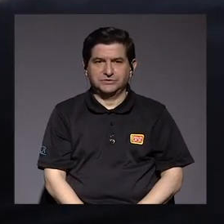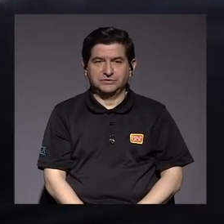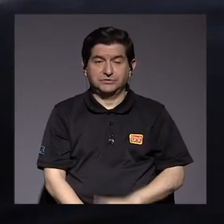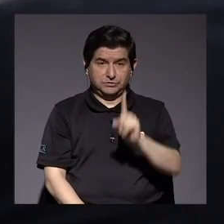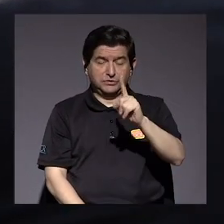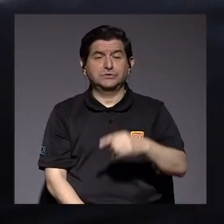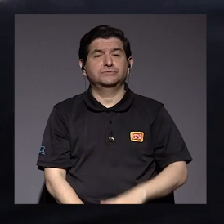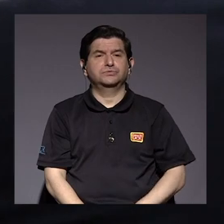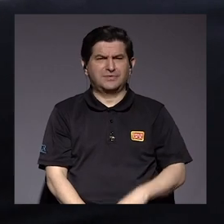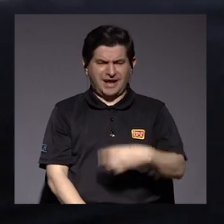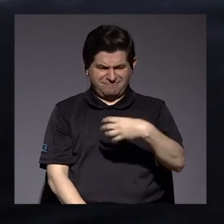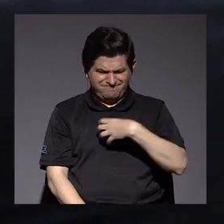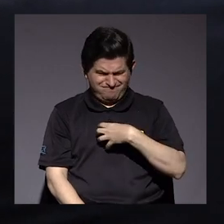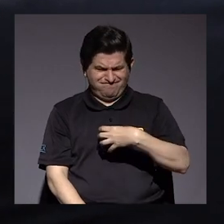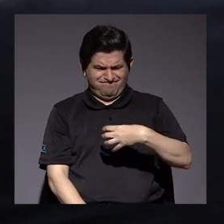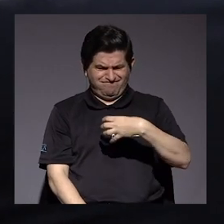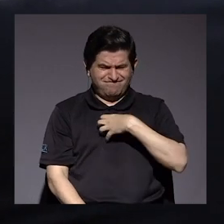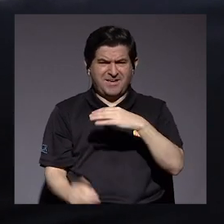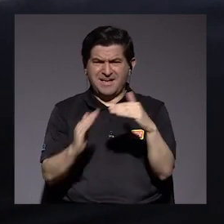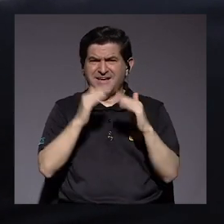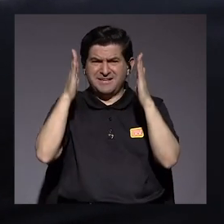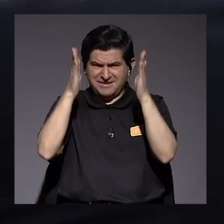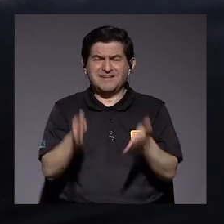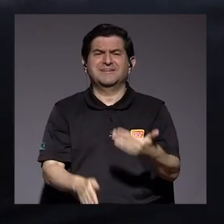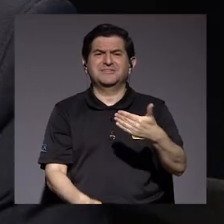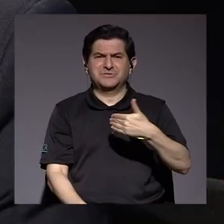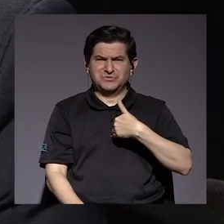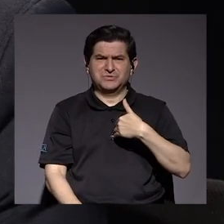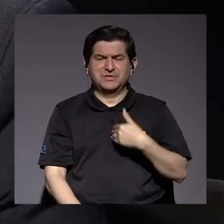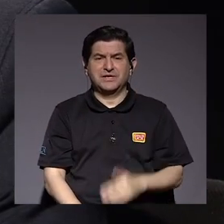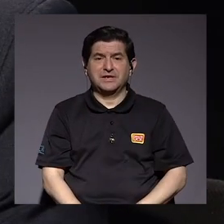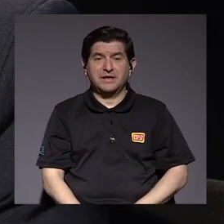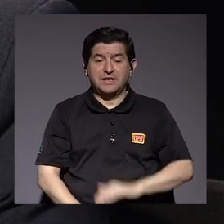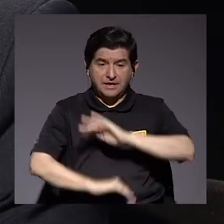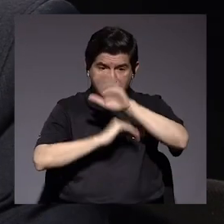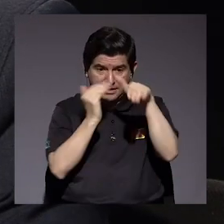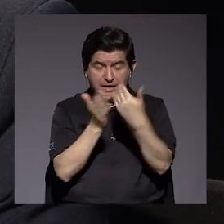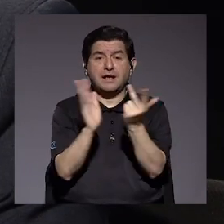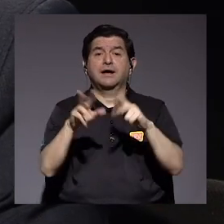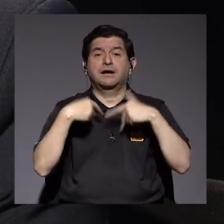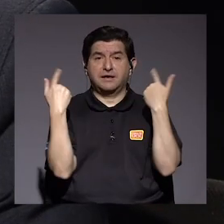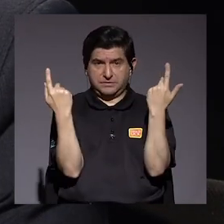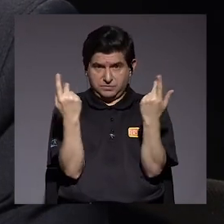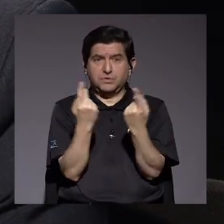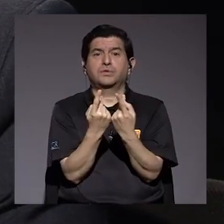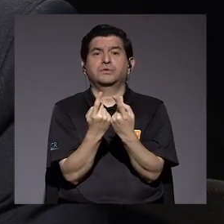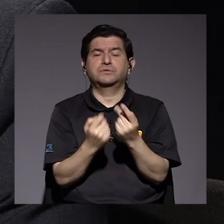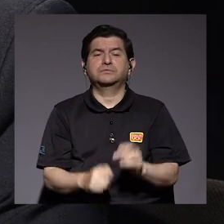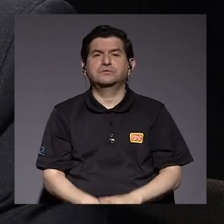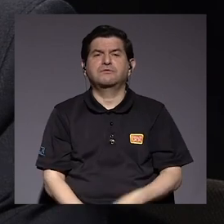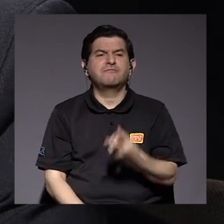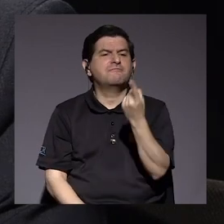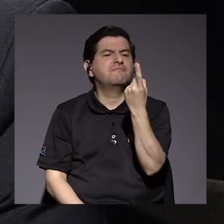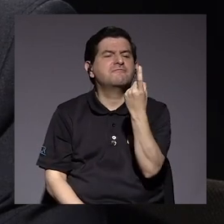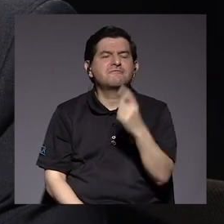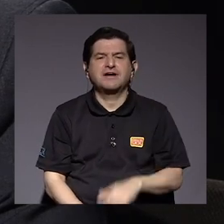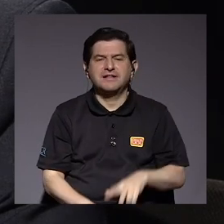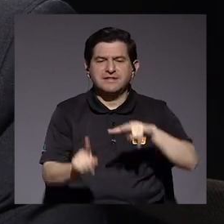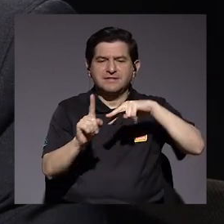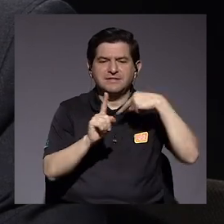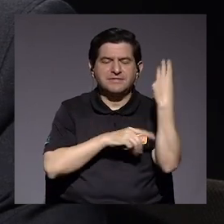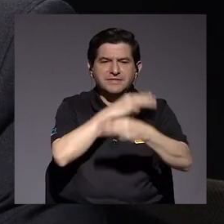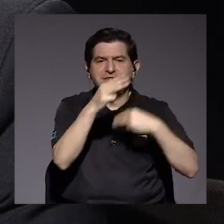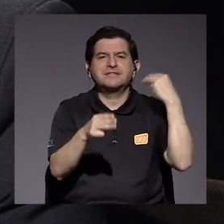reclamo ciudadano al conjunto de los partidos falta cosmovisión